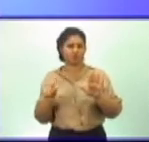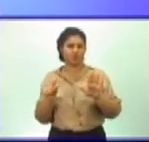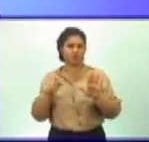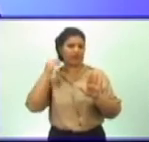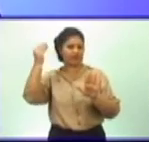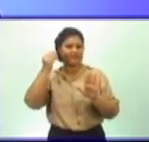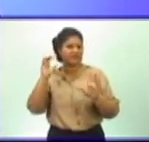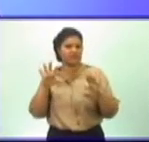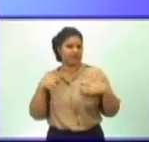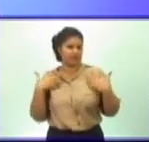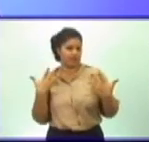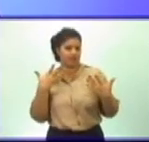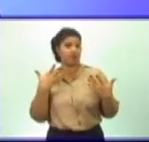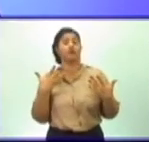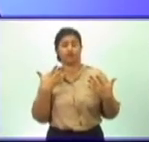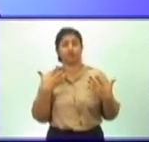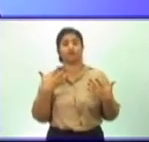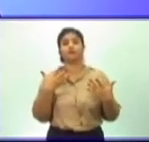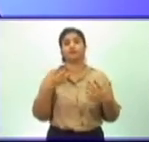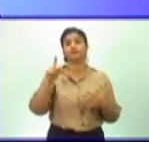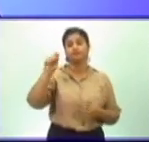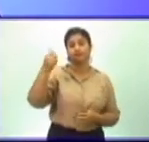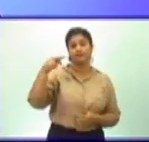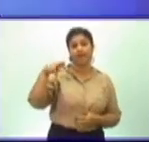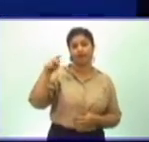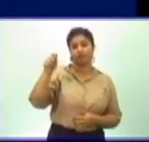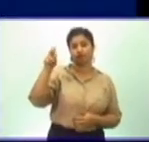Vamos a pasar ahora a la siguiente escena.